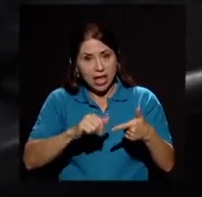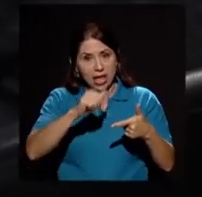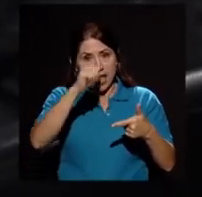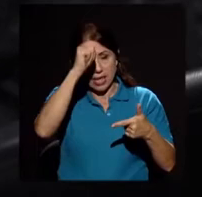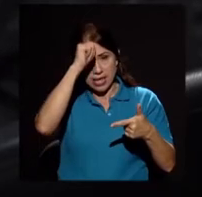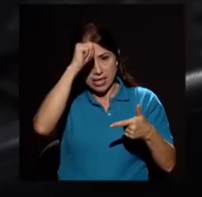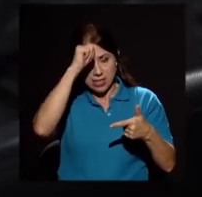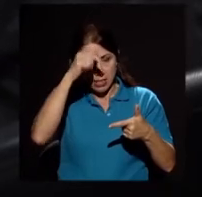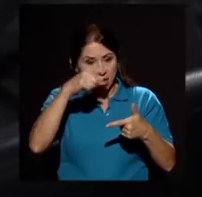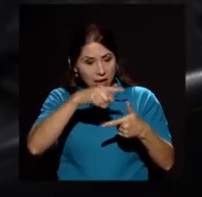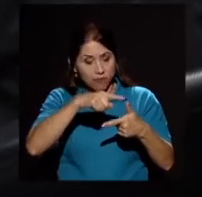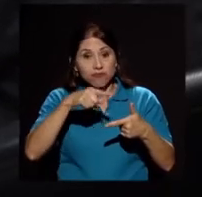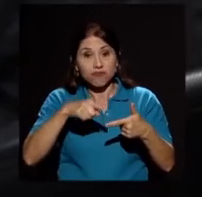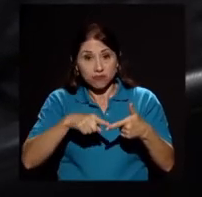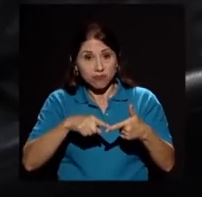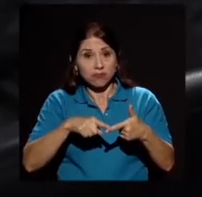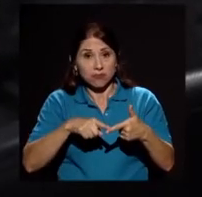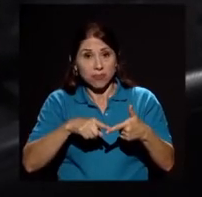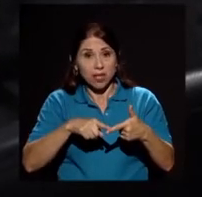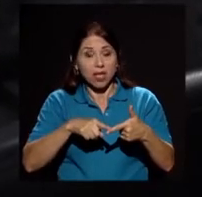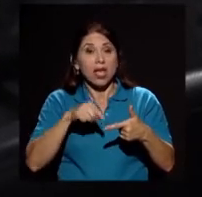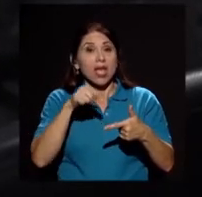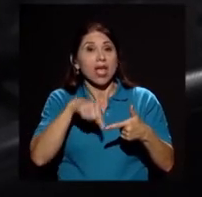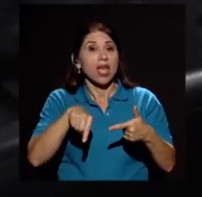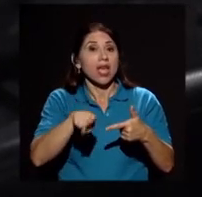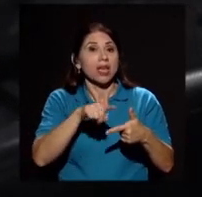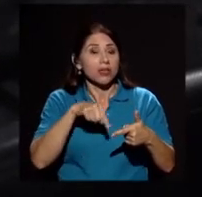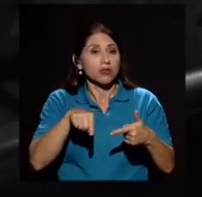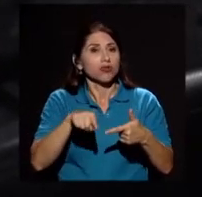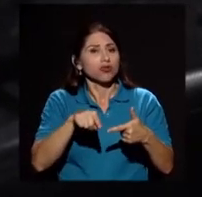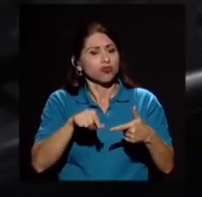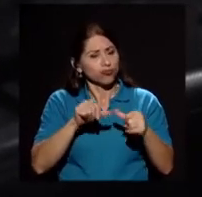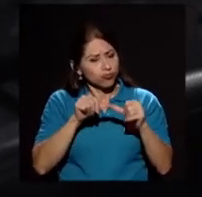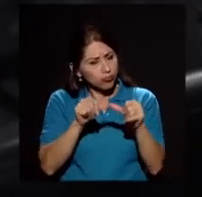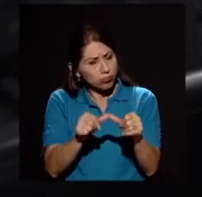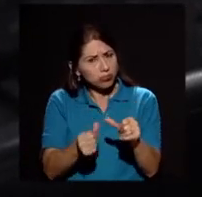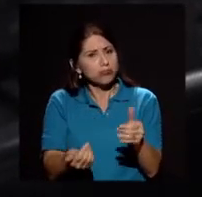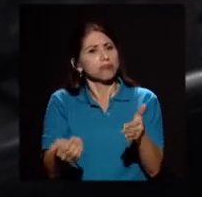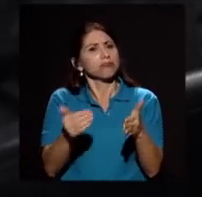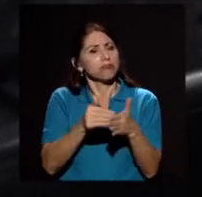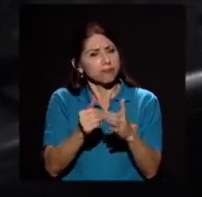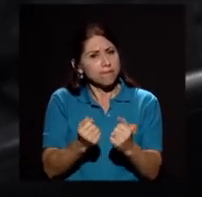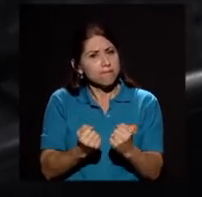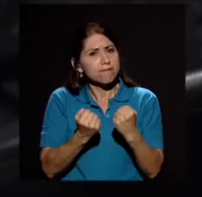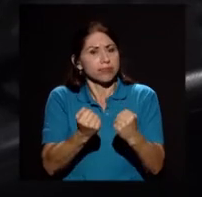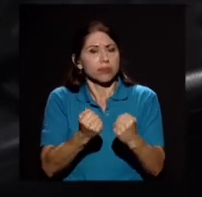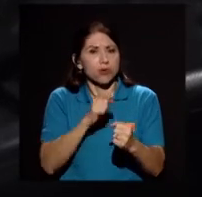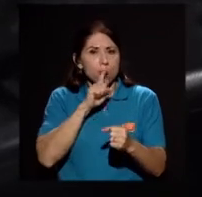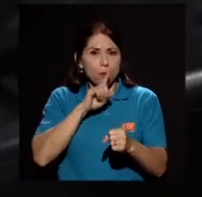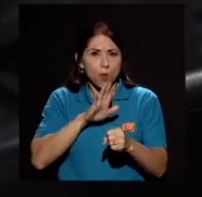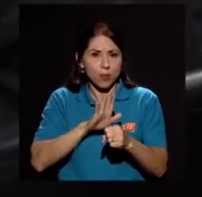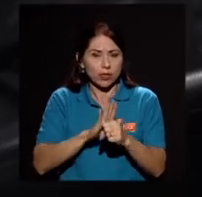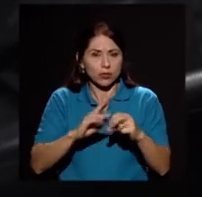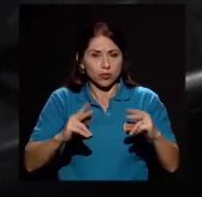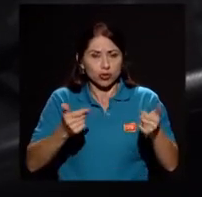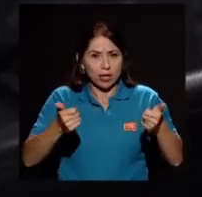retiraron los compromisos de país que es fundamental